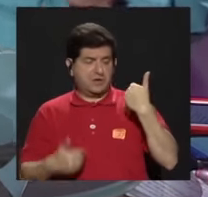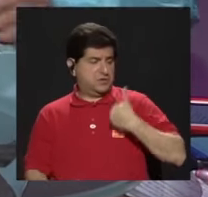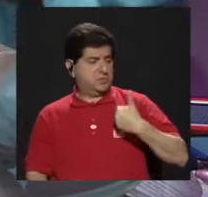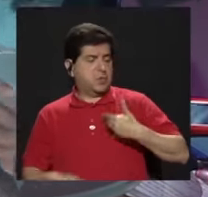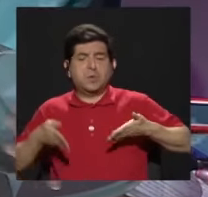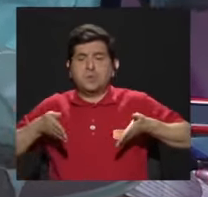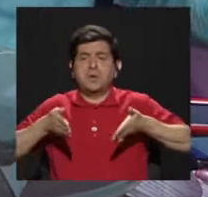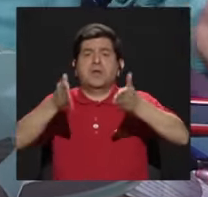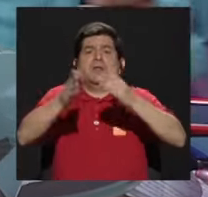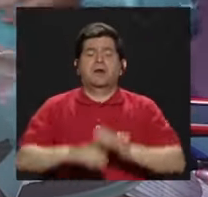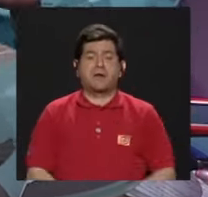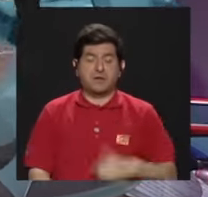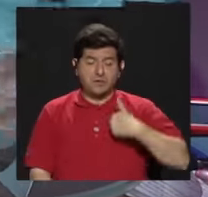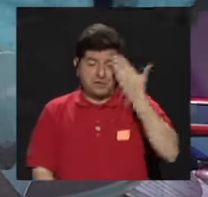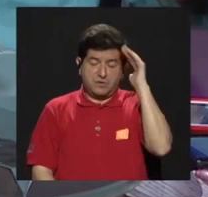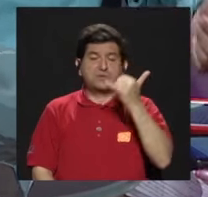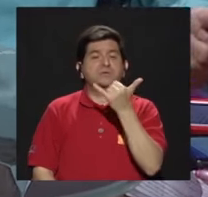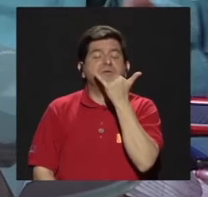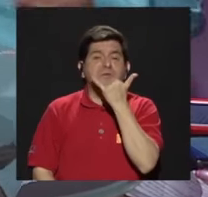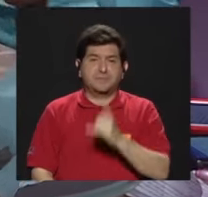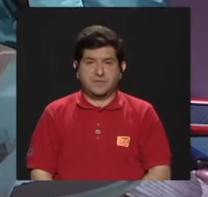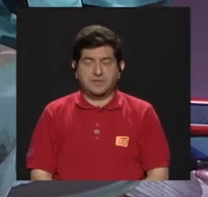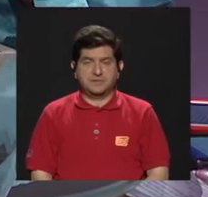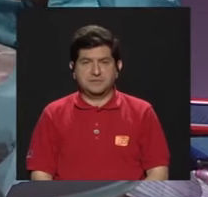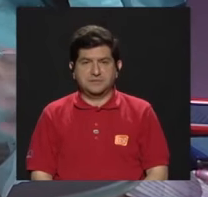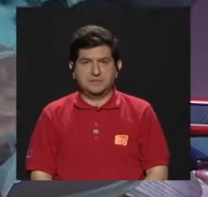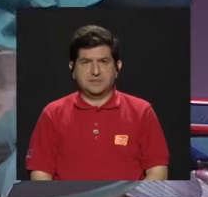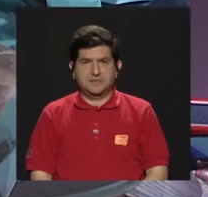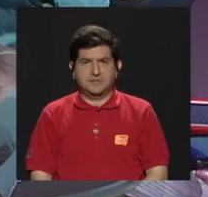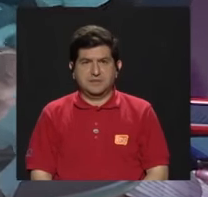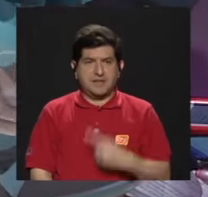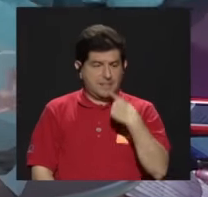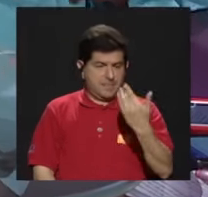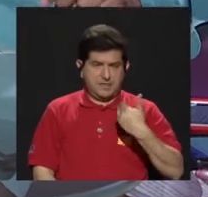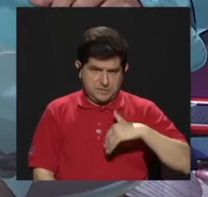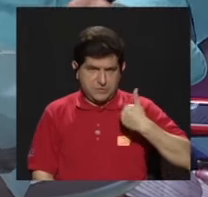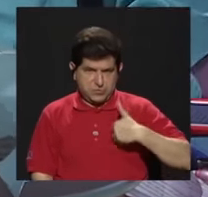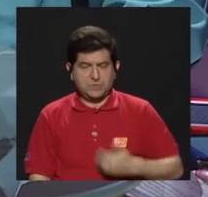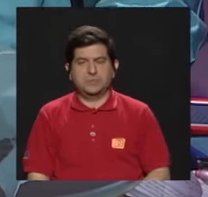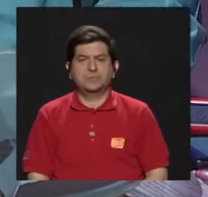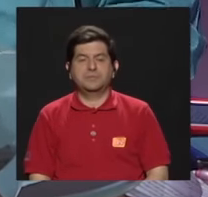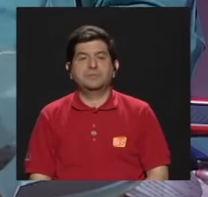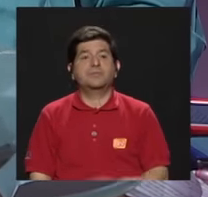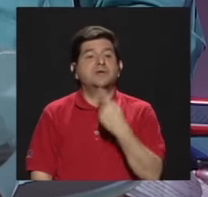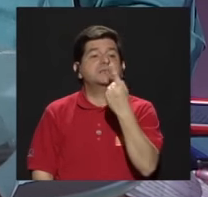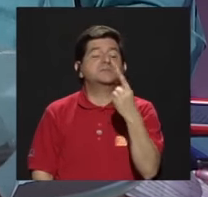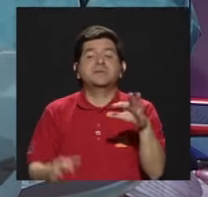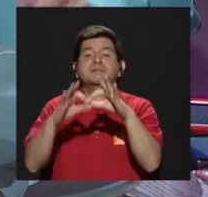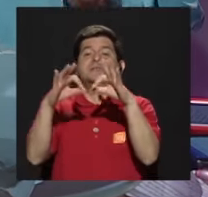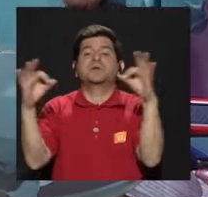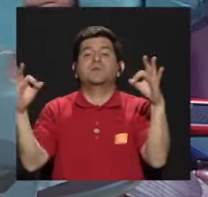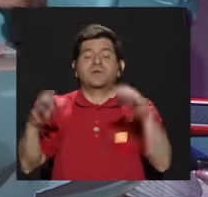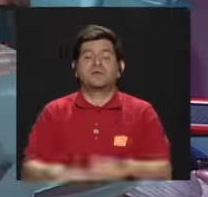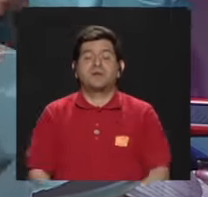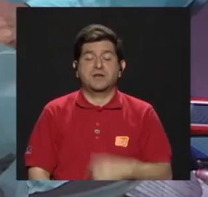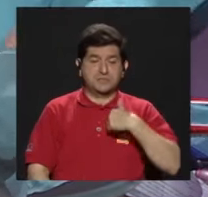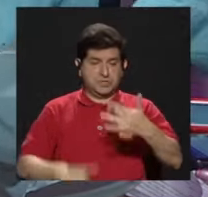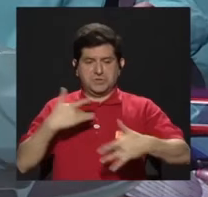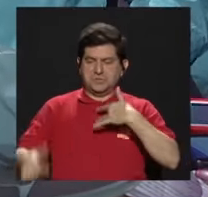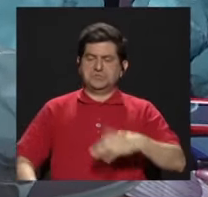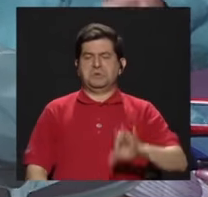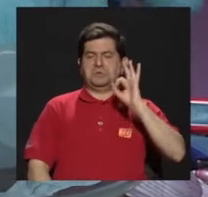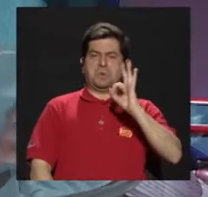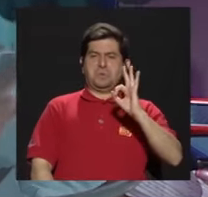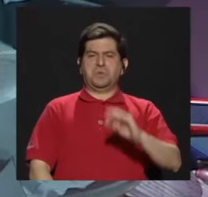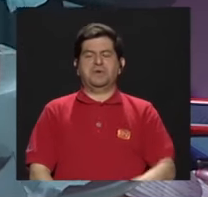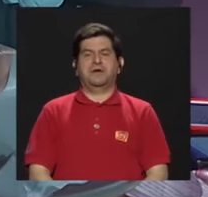a la calle y no sé qué me va a pasar. Es más, si me tiran un, dicen los hombres, si me dicen un piropo, yo voy a sentirme muy bien, hasta